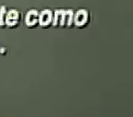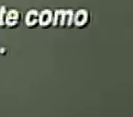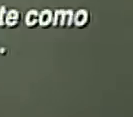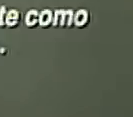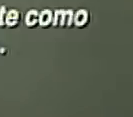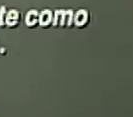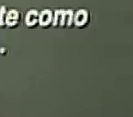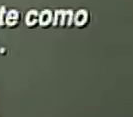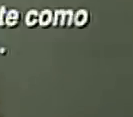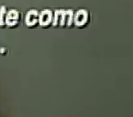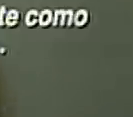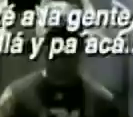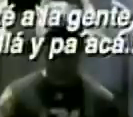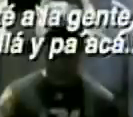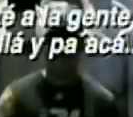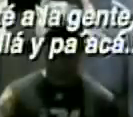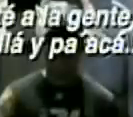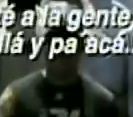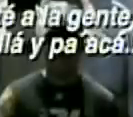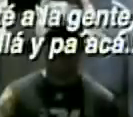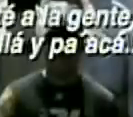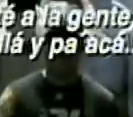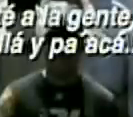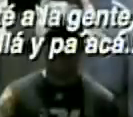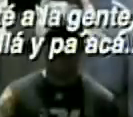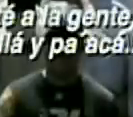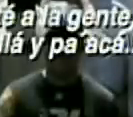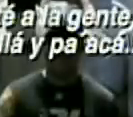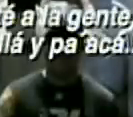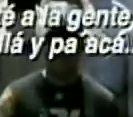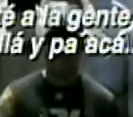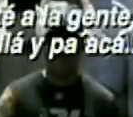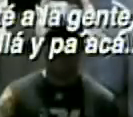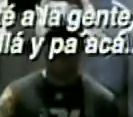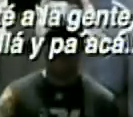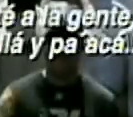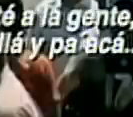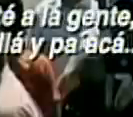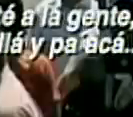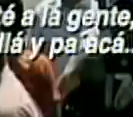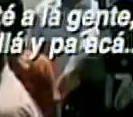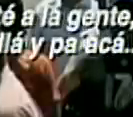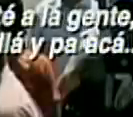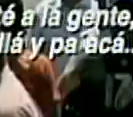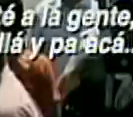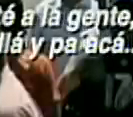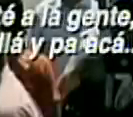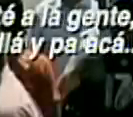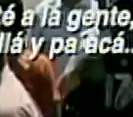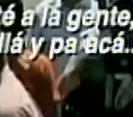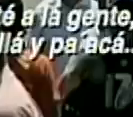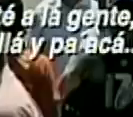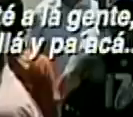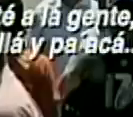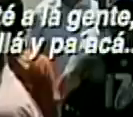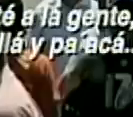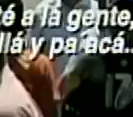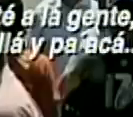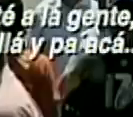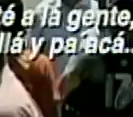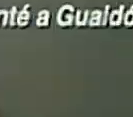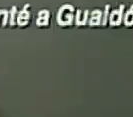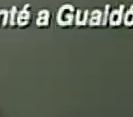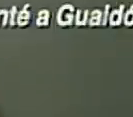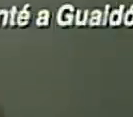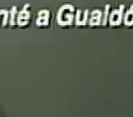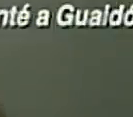calle 10 y 12, saqué el arma, apunté a la gente empezó a pegar gritos, correr para allá y